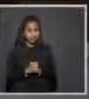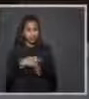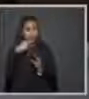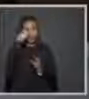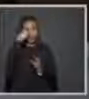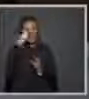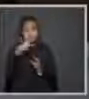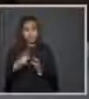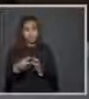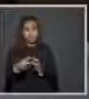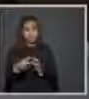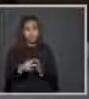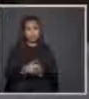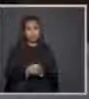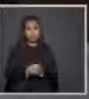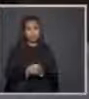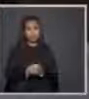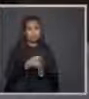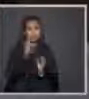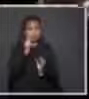México.